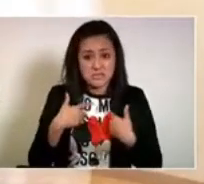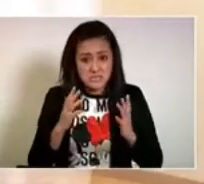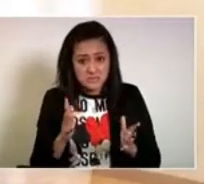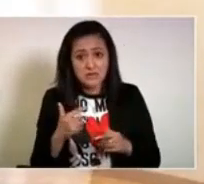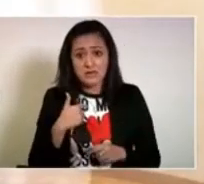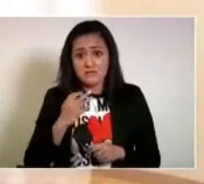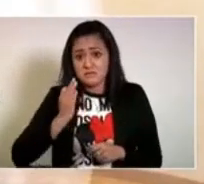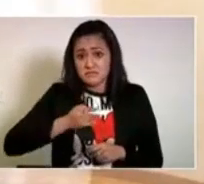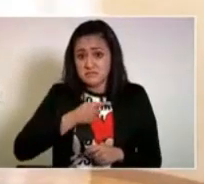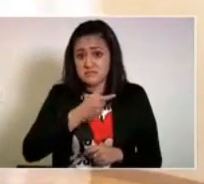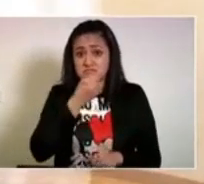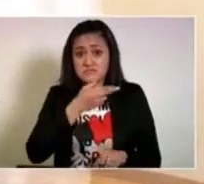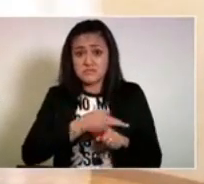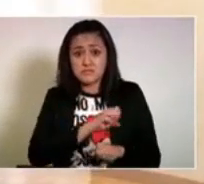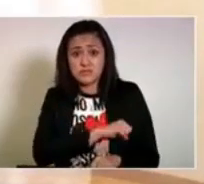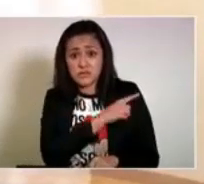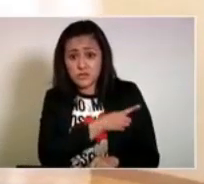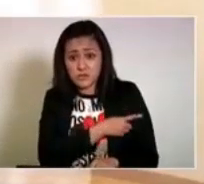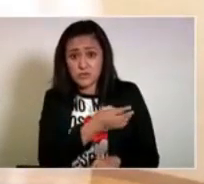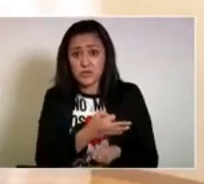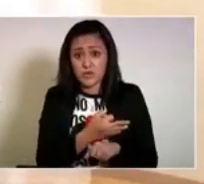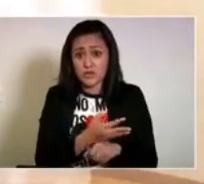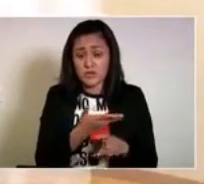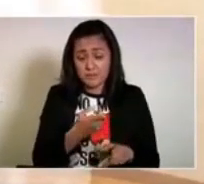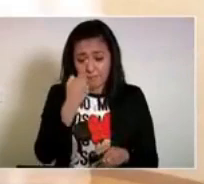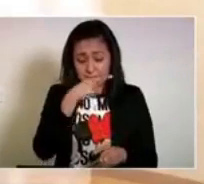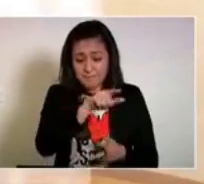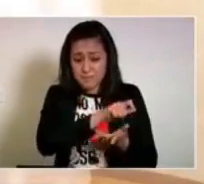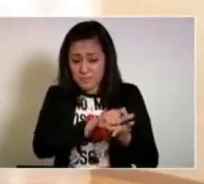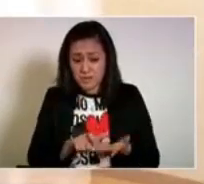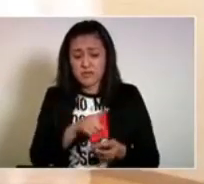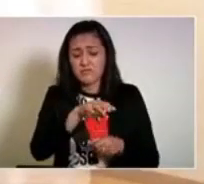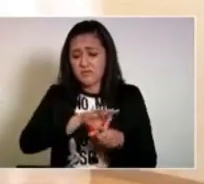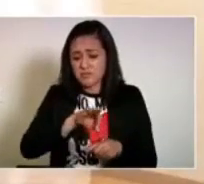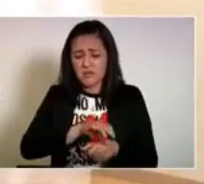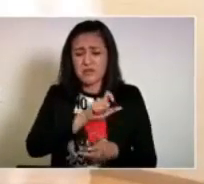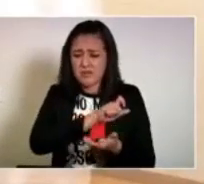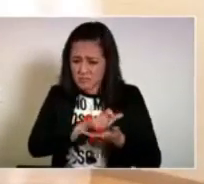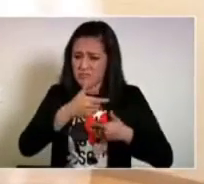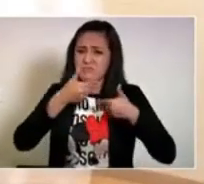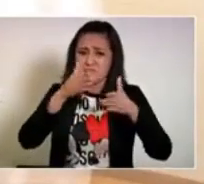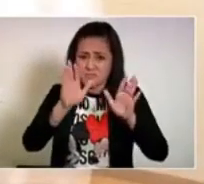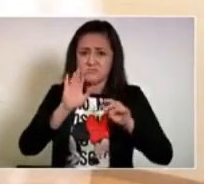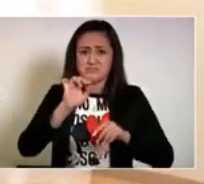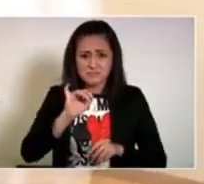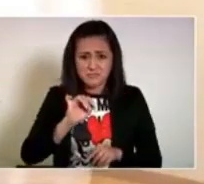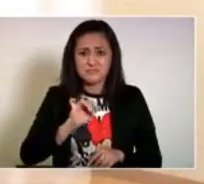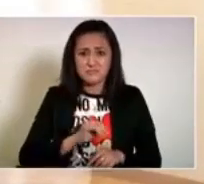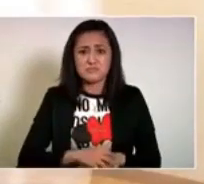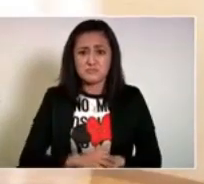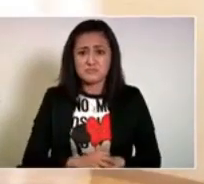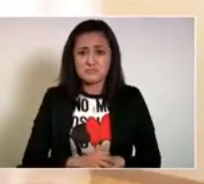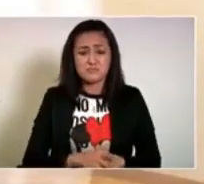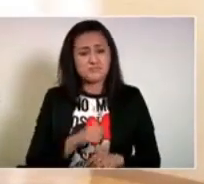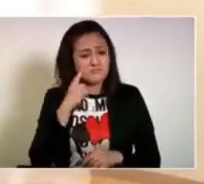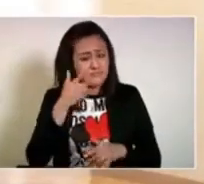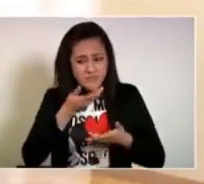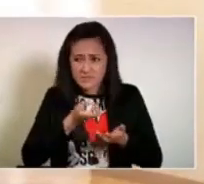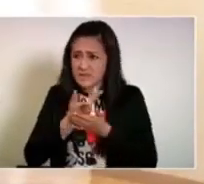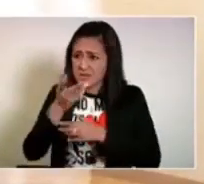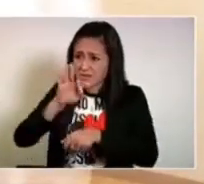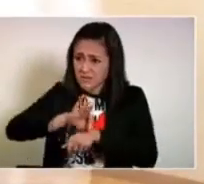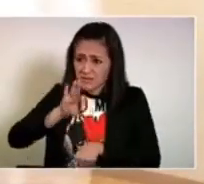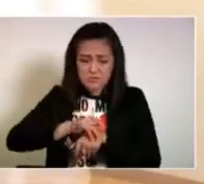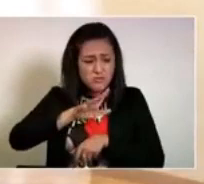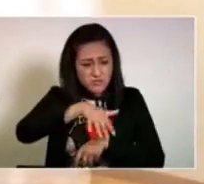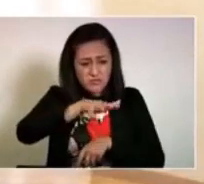Y yo autorizo a la Secretaría de Salud a que los compren en las farmacias, que se salgan a las farmacias